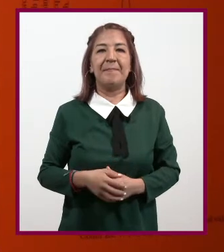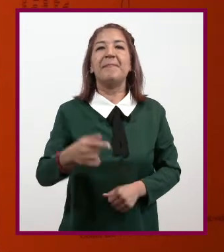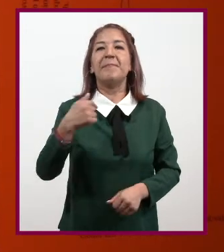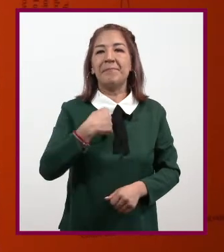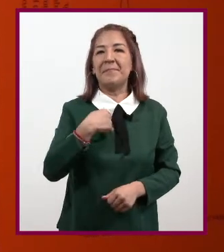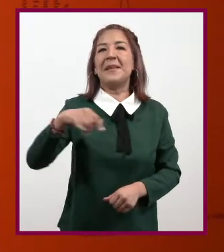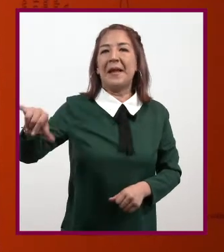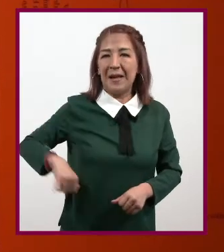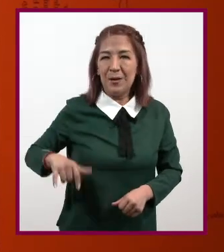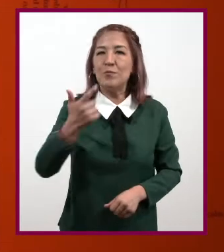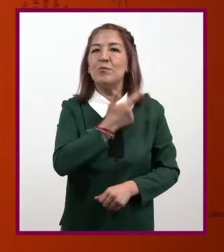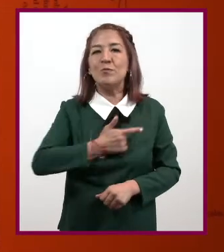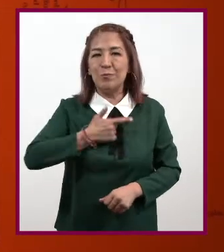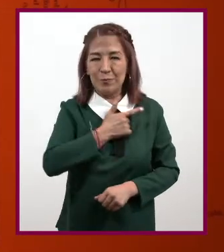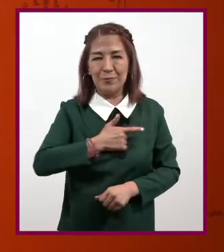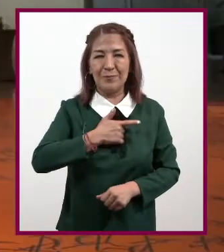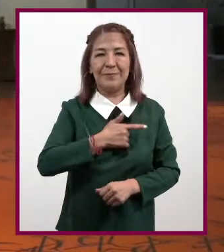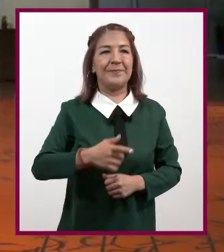influencian